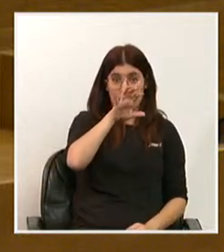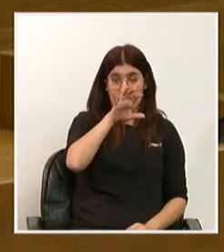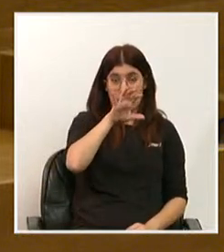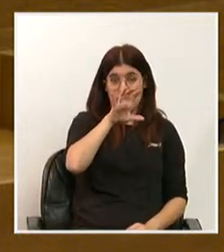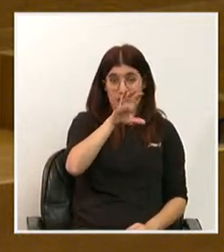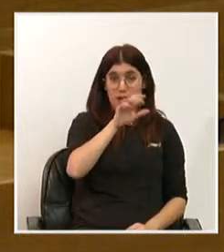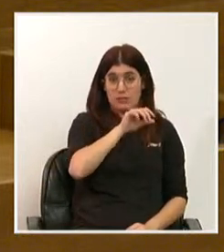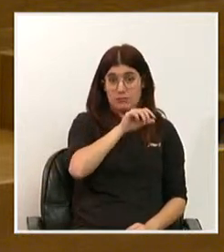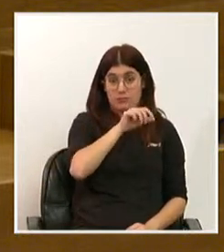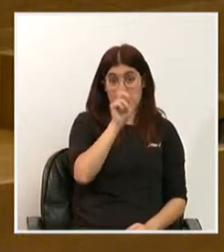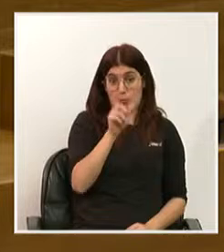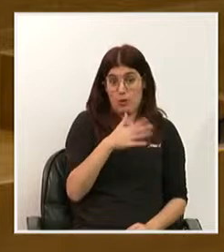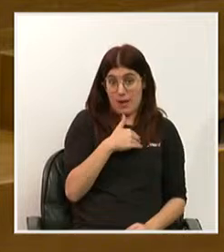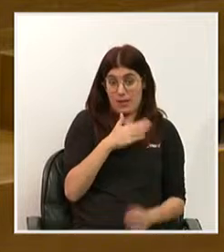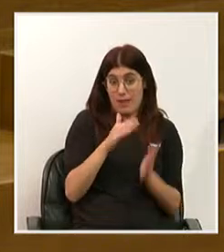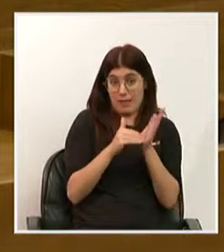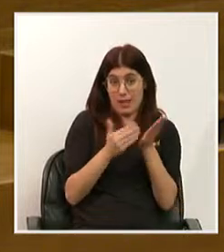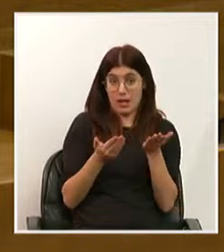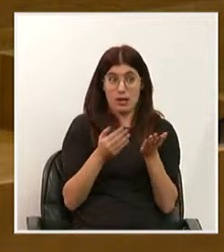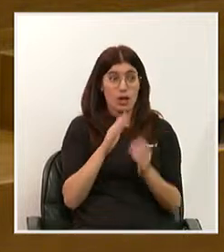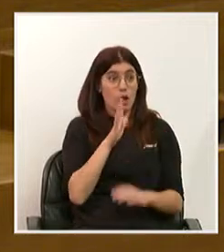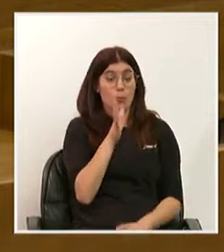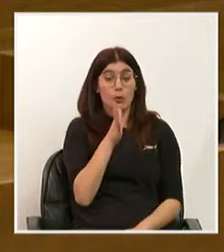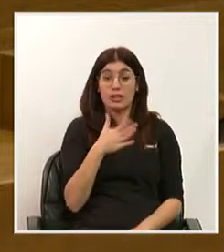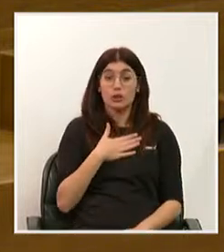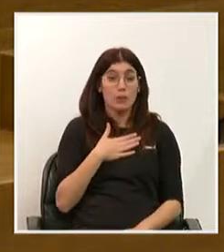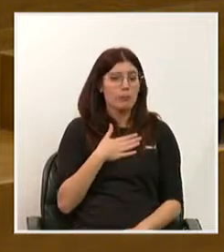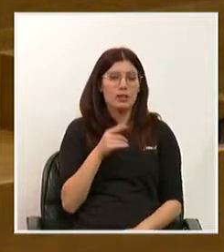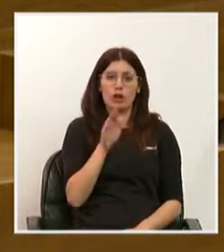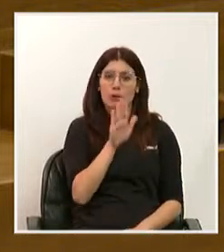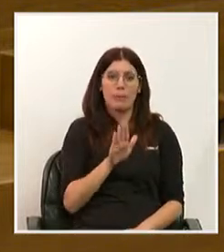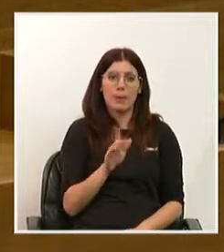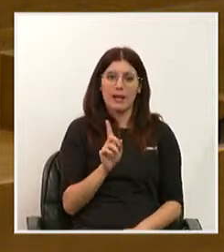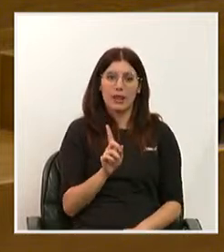valenciana por eso no me parece en